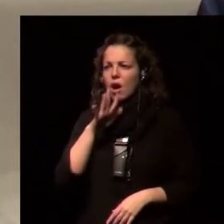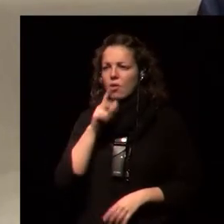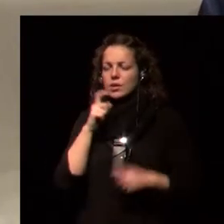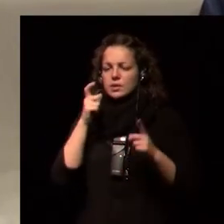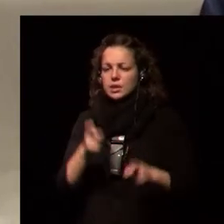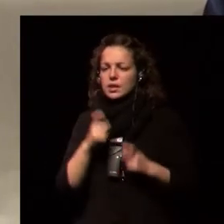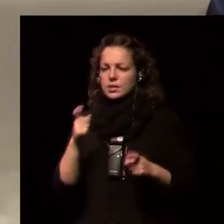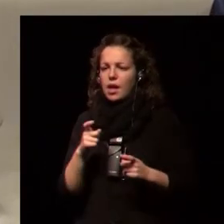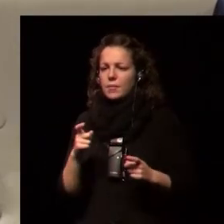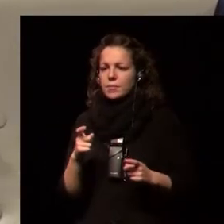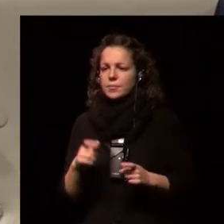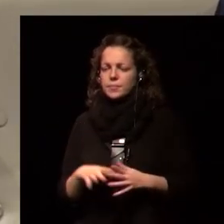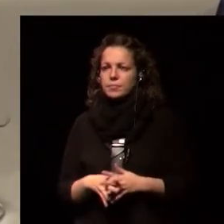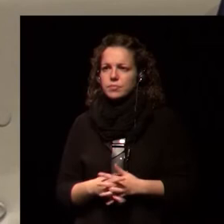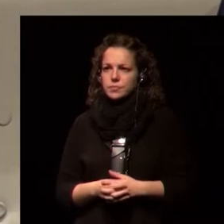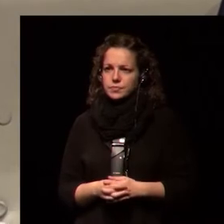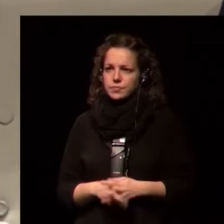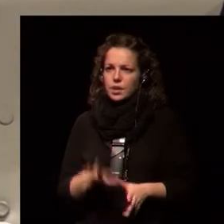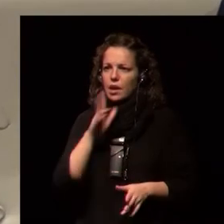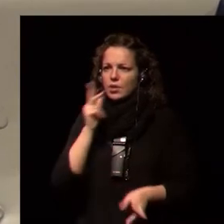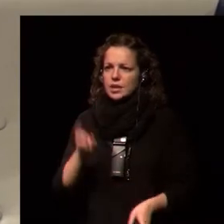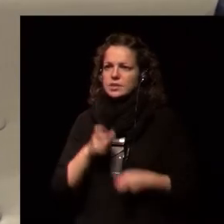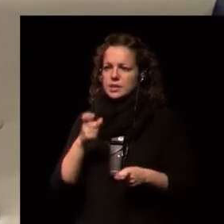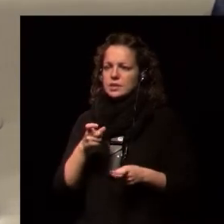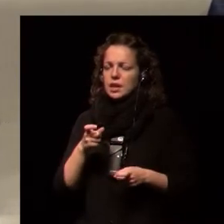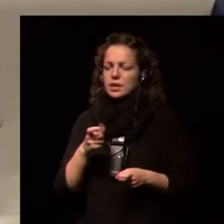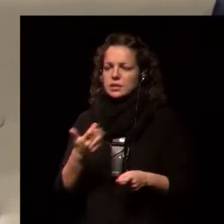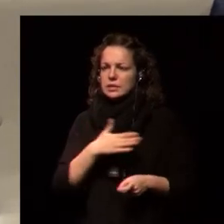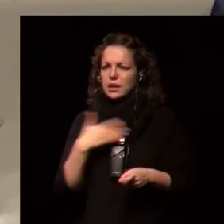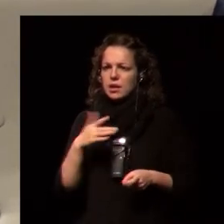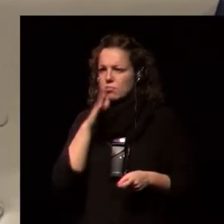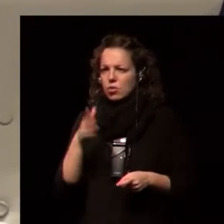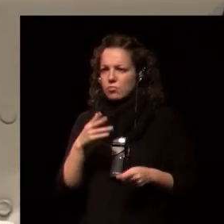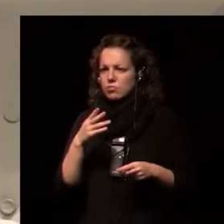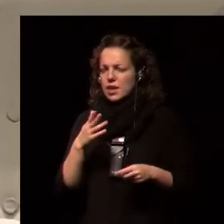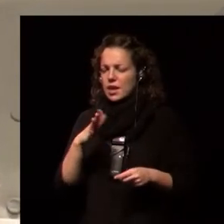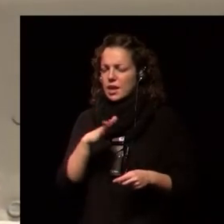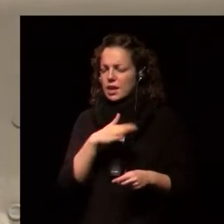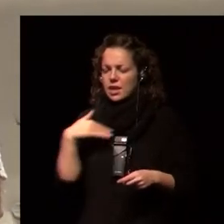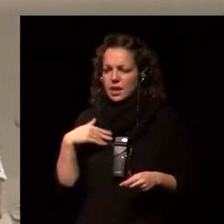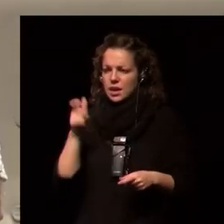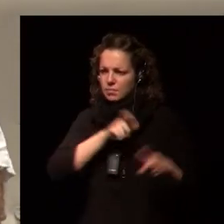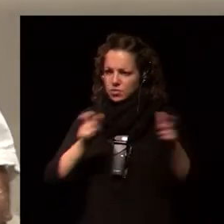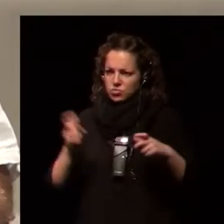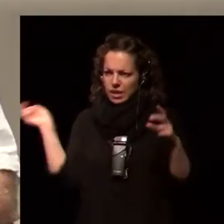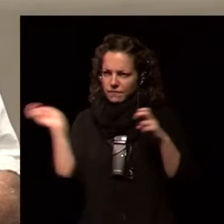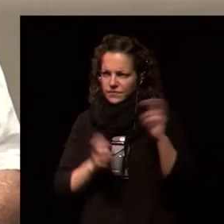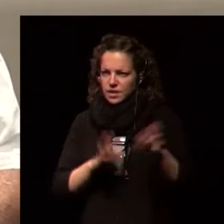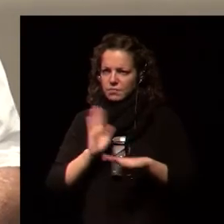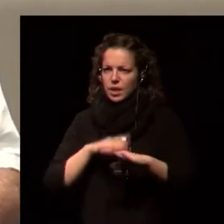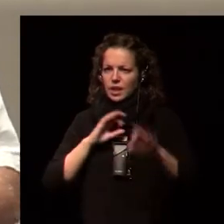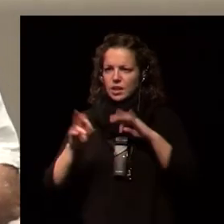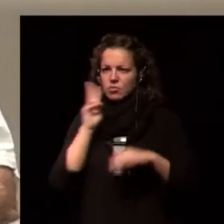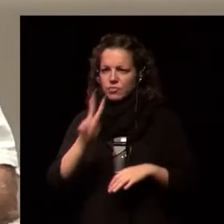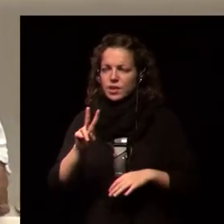intentando alcanzar un público blanco y un público de clase media. Hoy podríamos